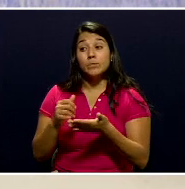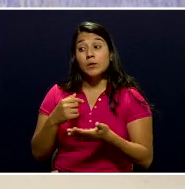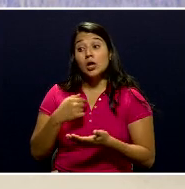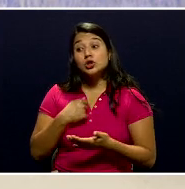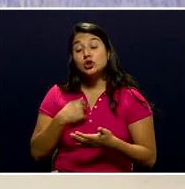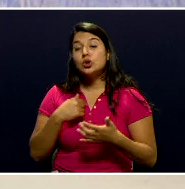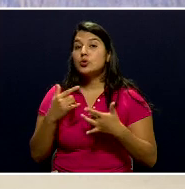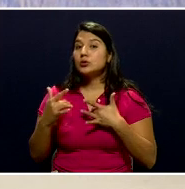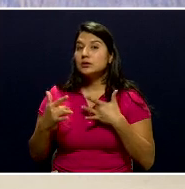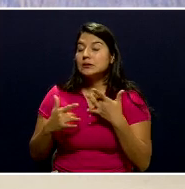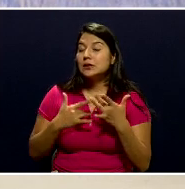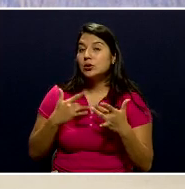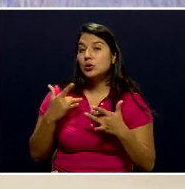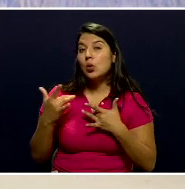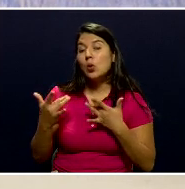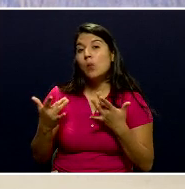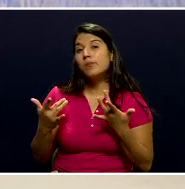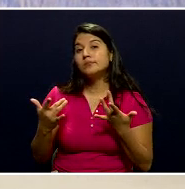yo siento que